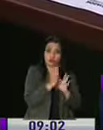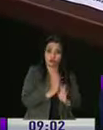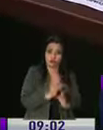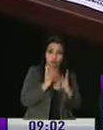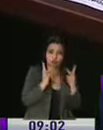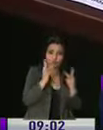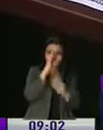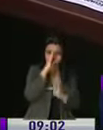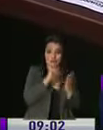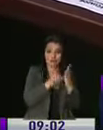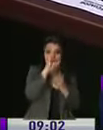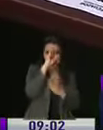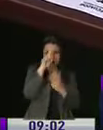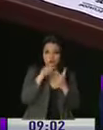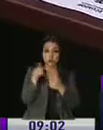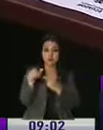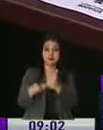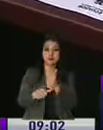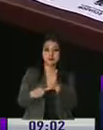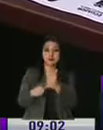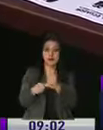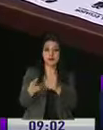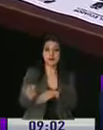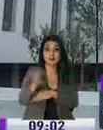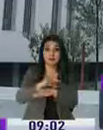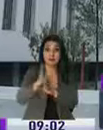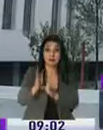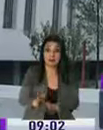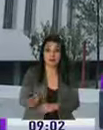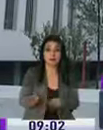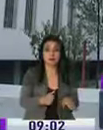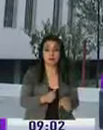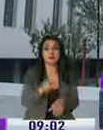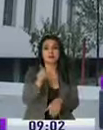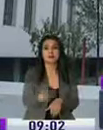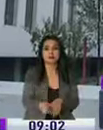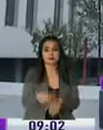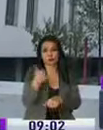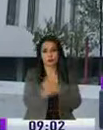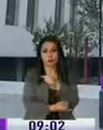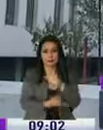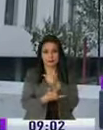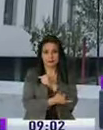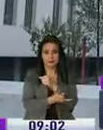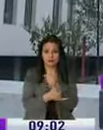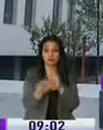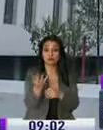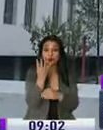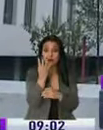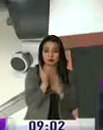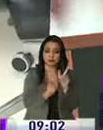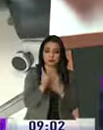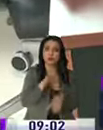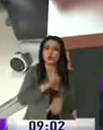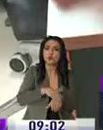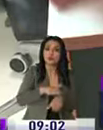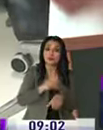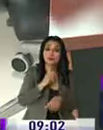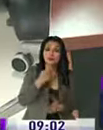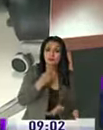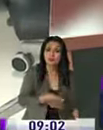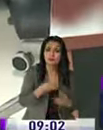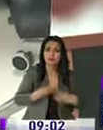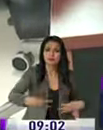un asistente de la Asamblea Nacional y una persona extranjera. Según la fiscal Claudia Romero, existirían irregularidades en la compra